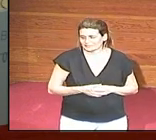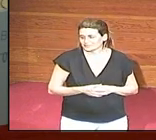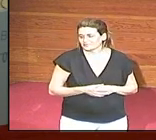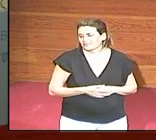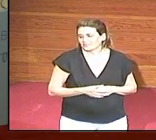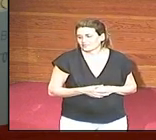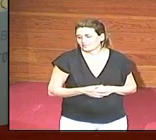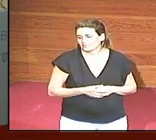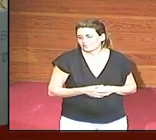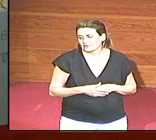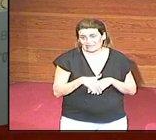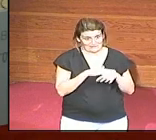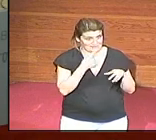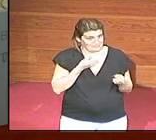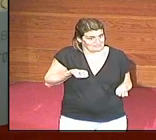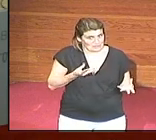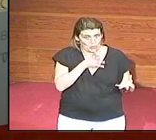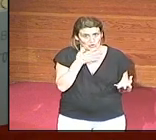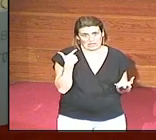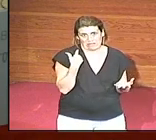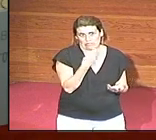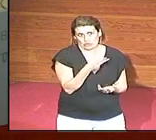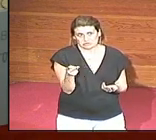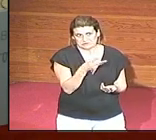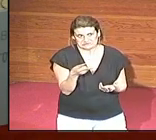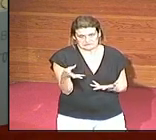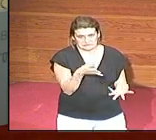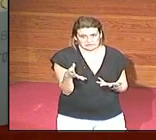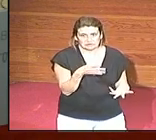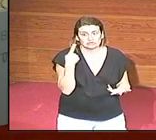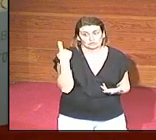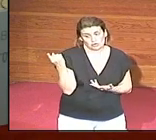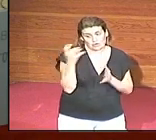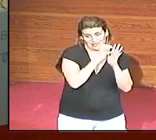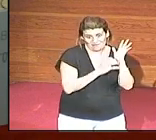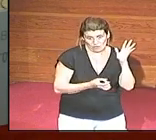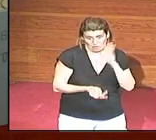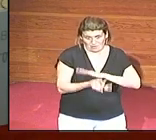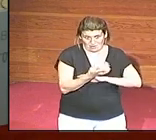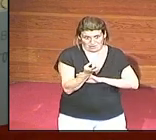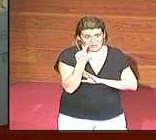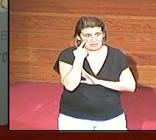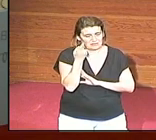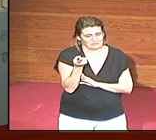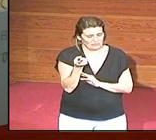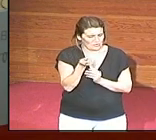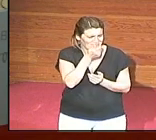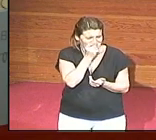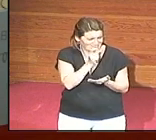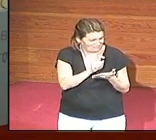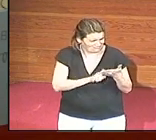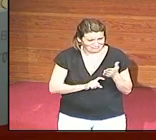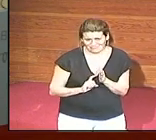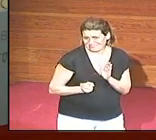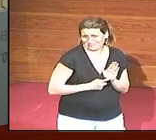Y básicamente lo estoy contando porque creo que hace 2 semanas o 3 salía un informe de Human Rights Watch lleno de mierda, en el